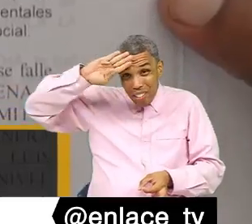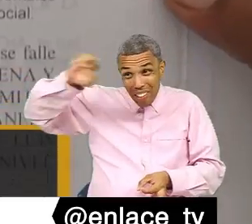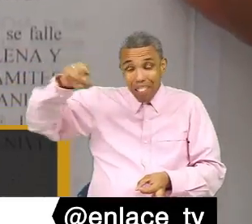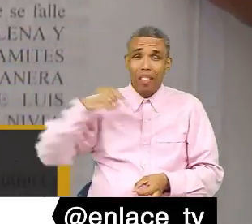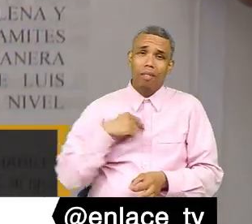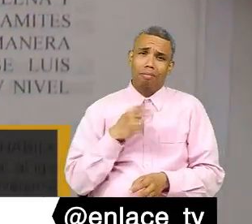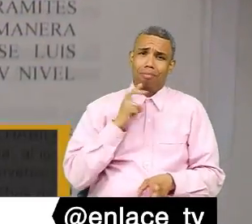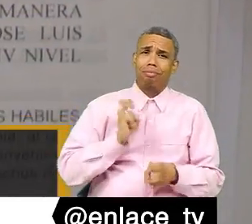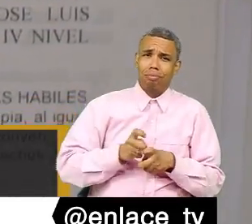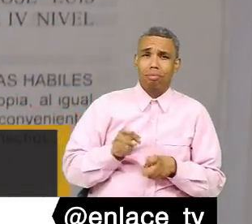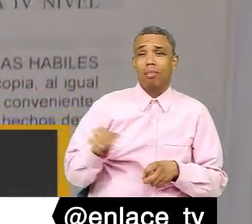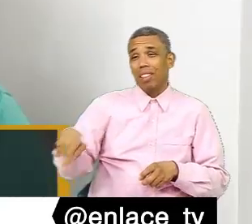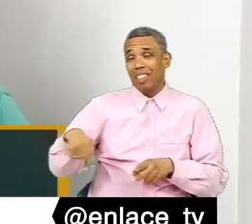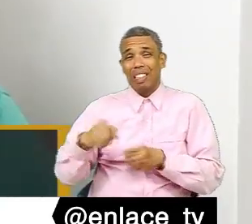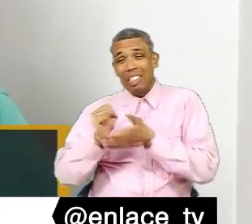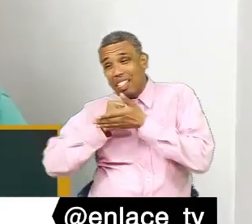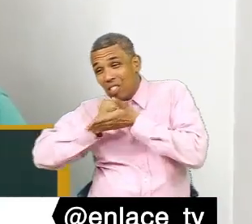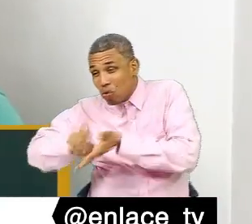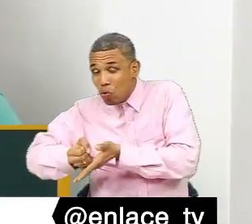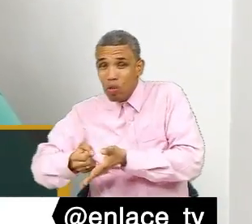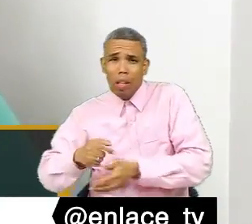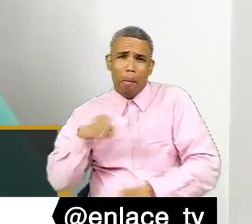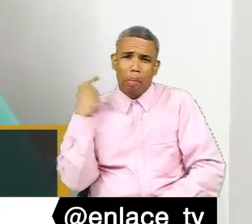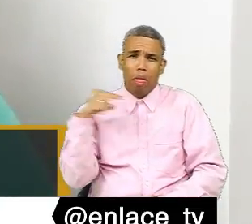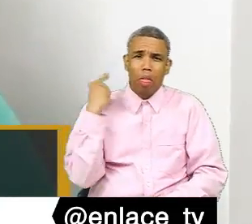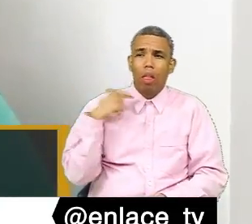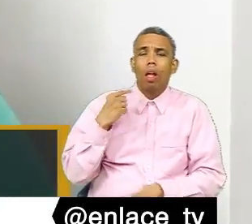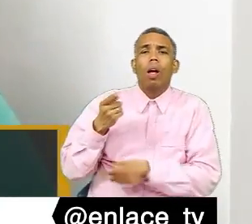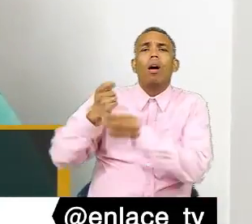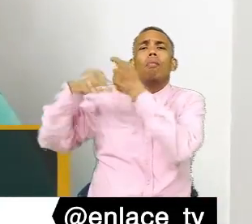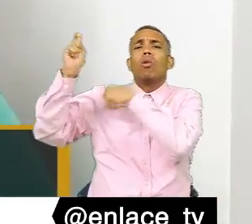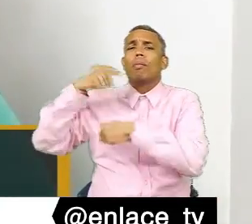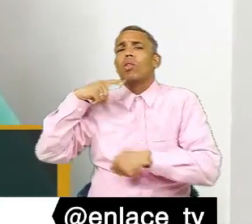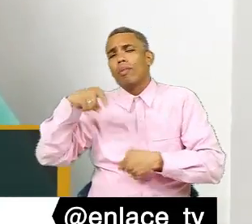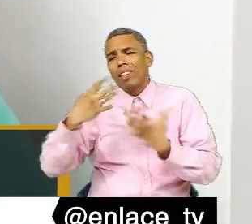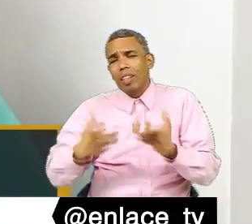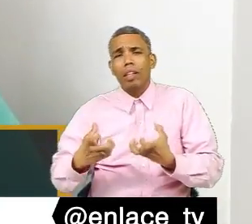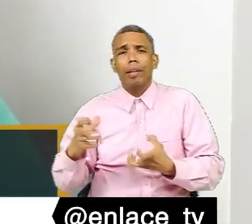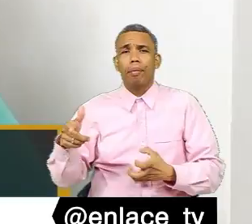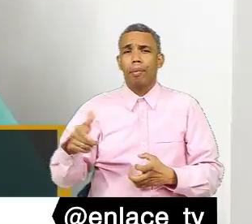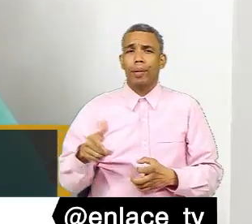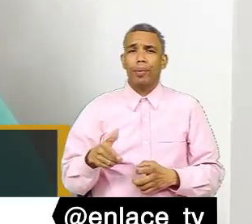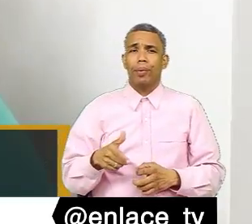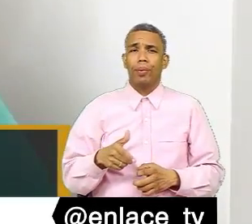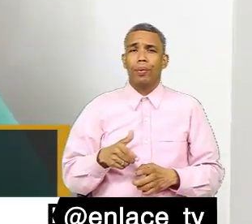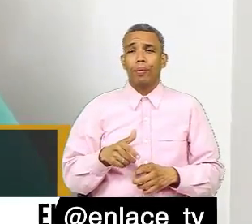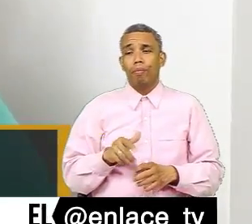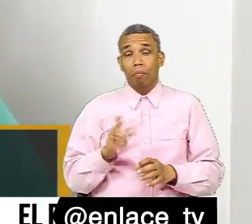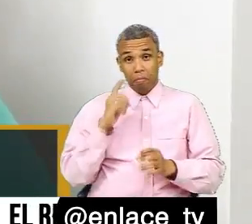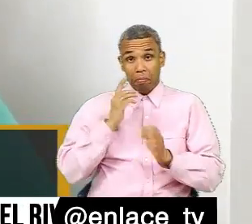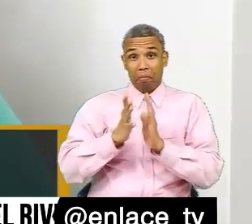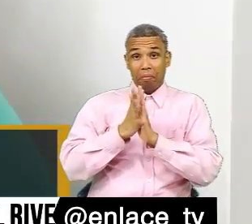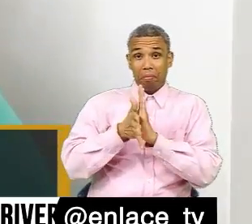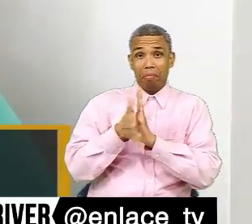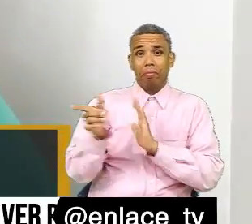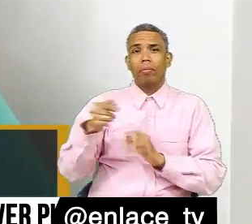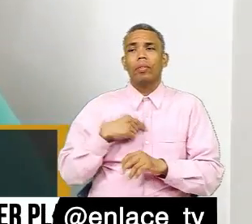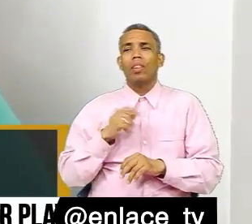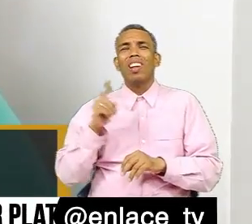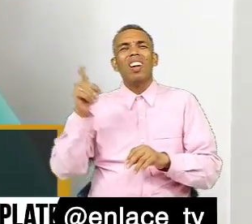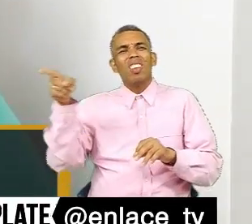no hay cama en Bucaramanga. Que lo tienen ahí directamente en la clínica Magdalena, hospedado ahí con un SWAT de la moto,